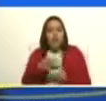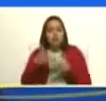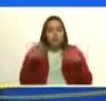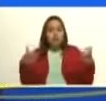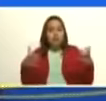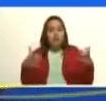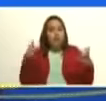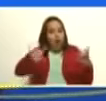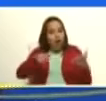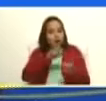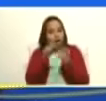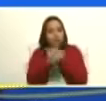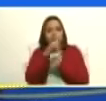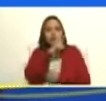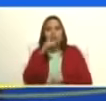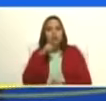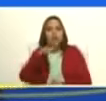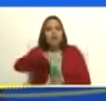Bolívar,